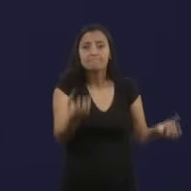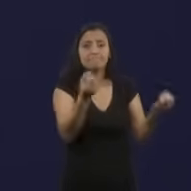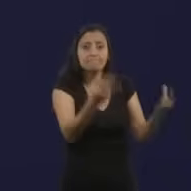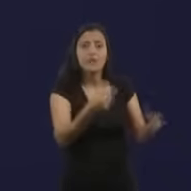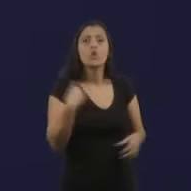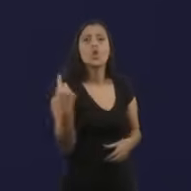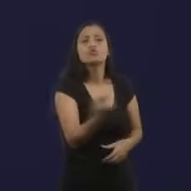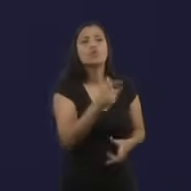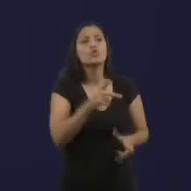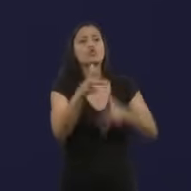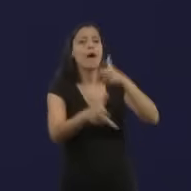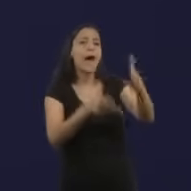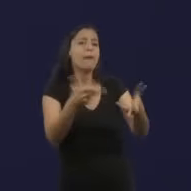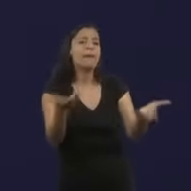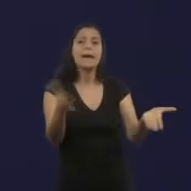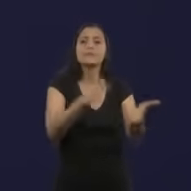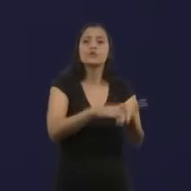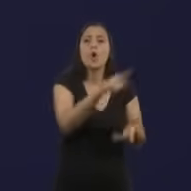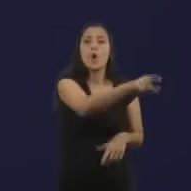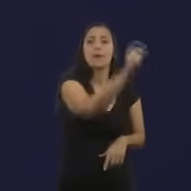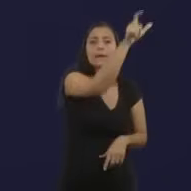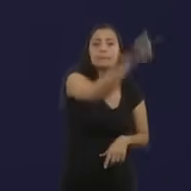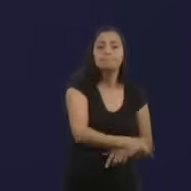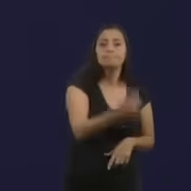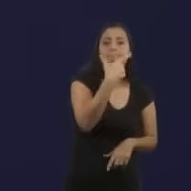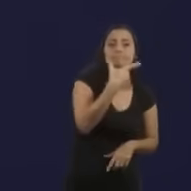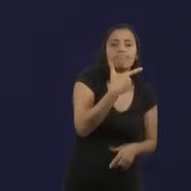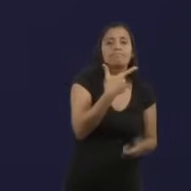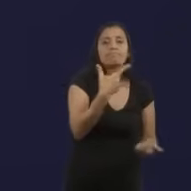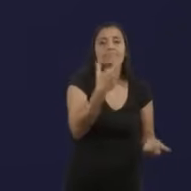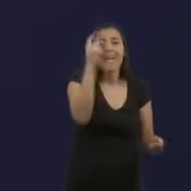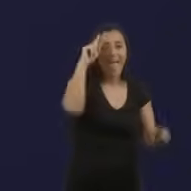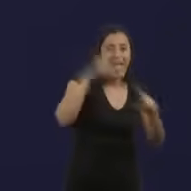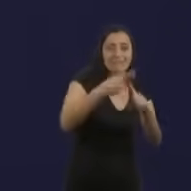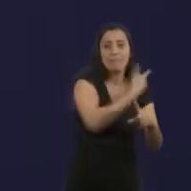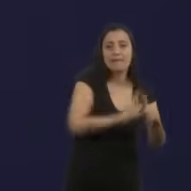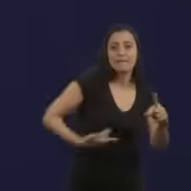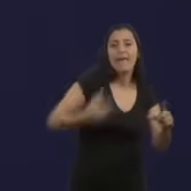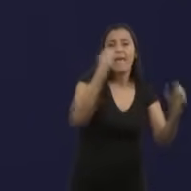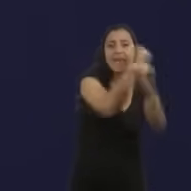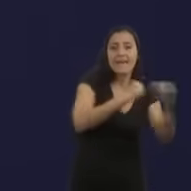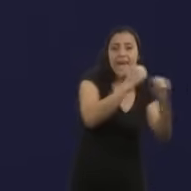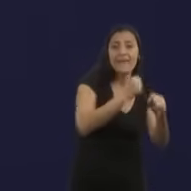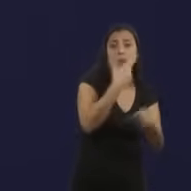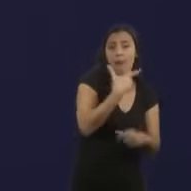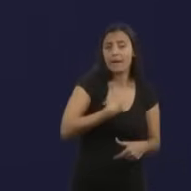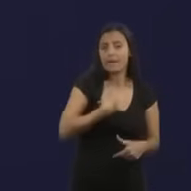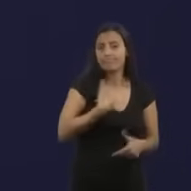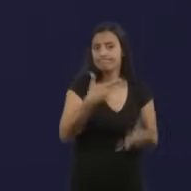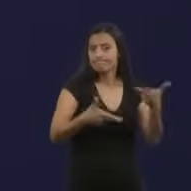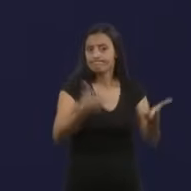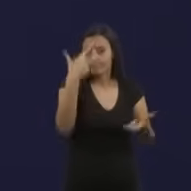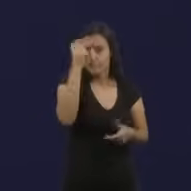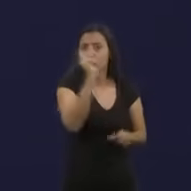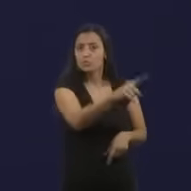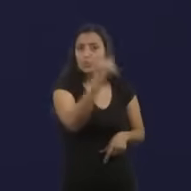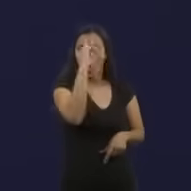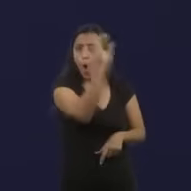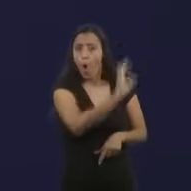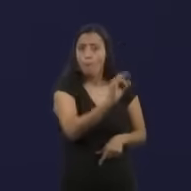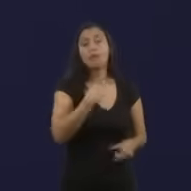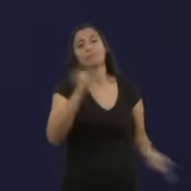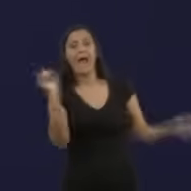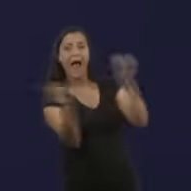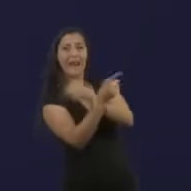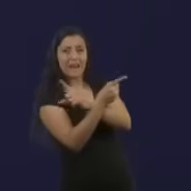no calificamos la la opinión de del ingeniero macri eh nos parece muy bien y te repito nosotros al revés nos